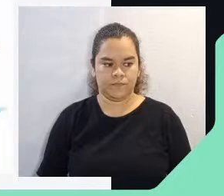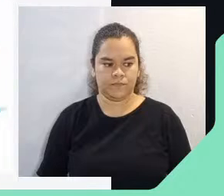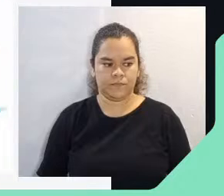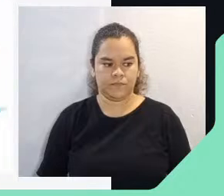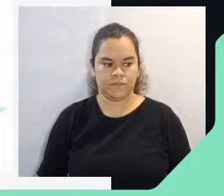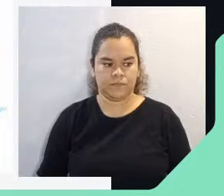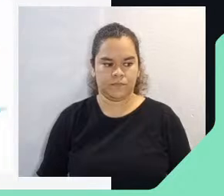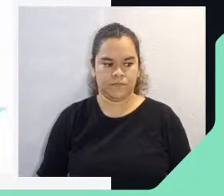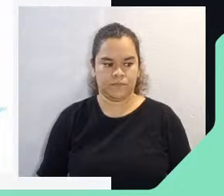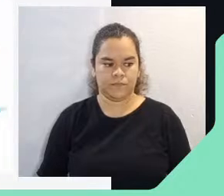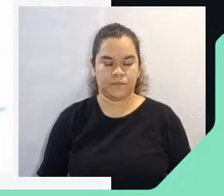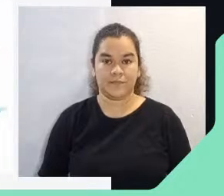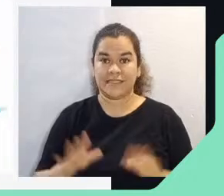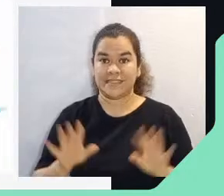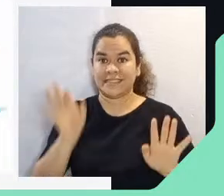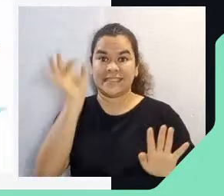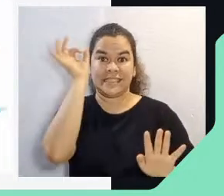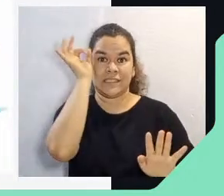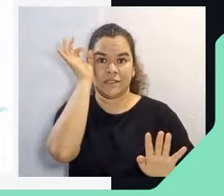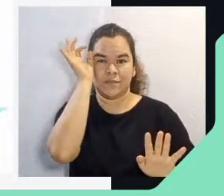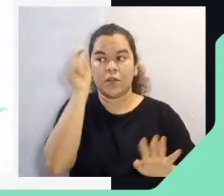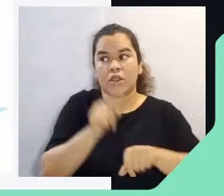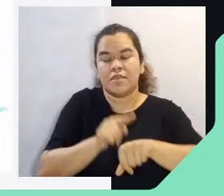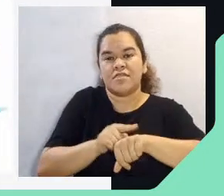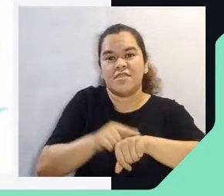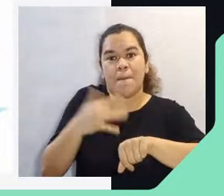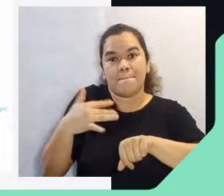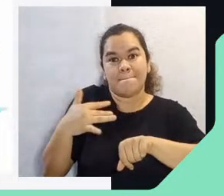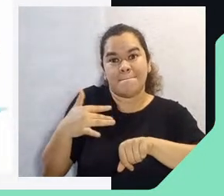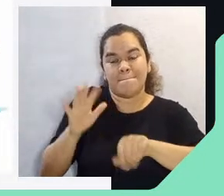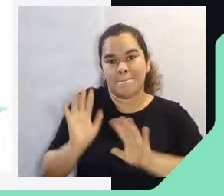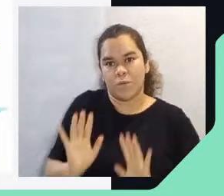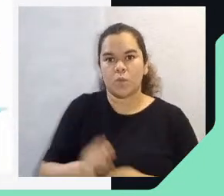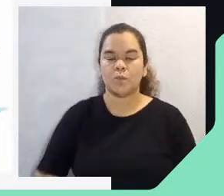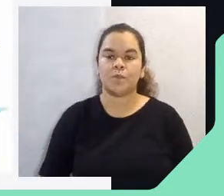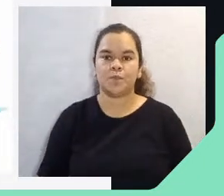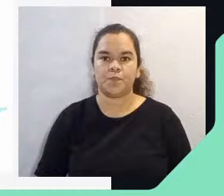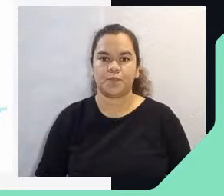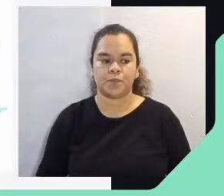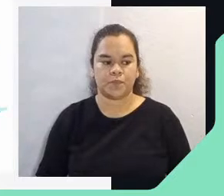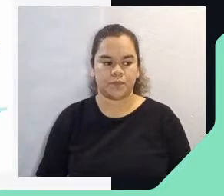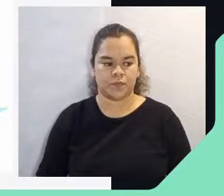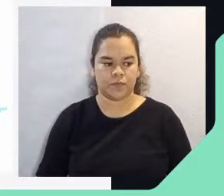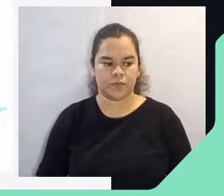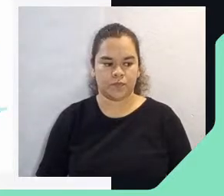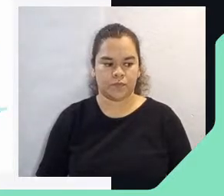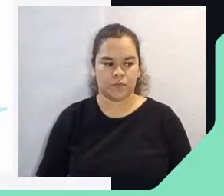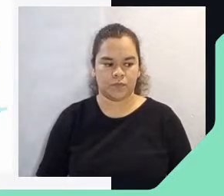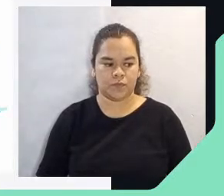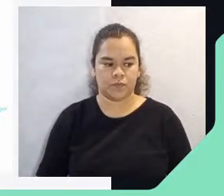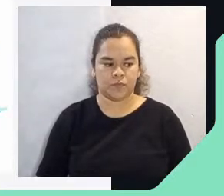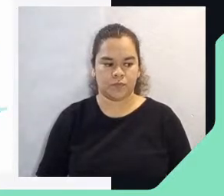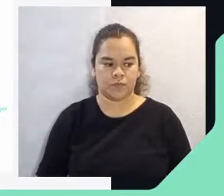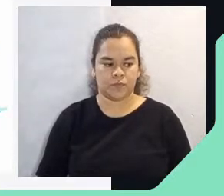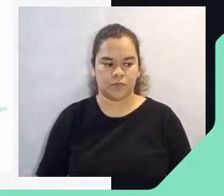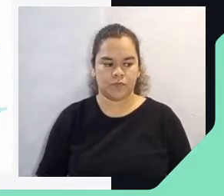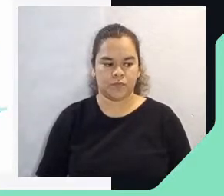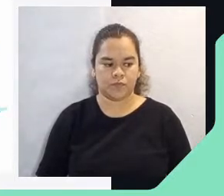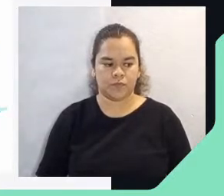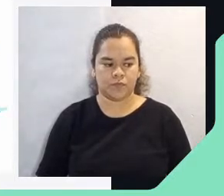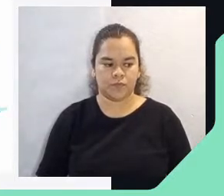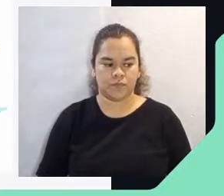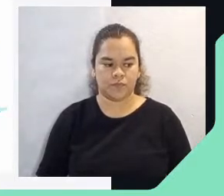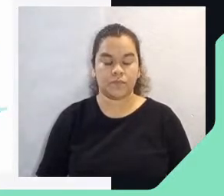al límite con el tiempo, así bien. Que... Solamente gracias. Decirles que